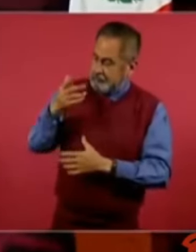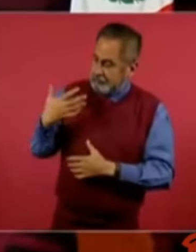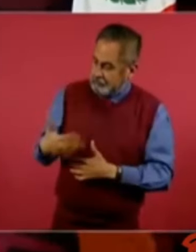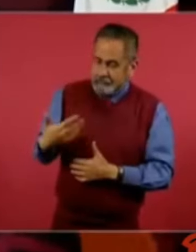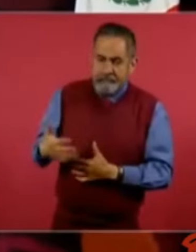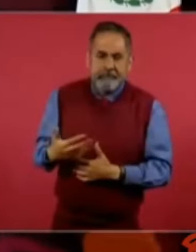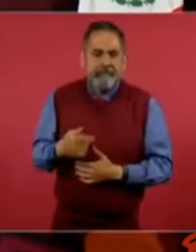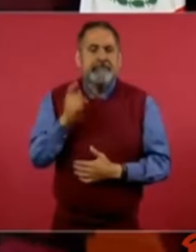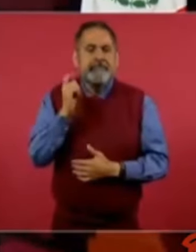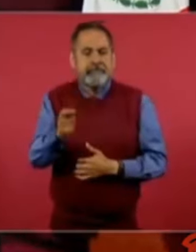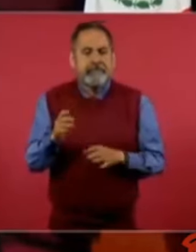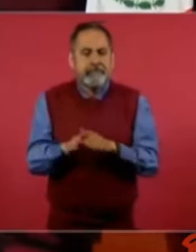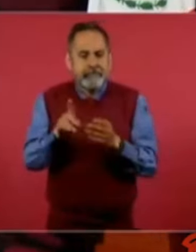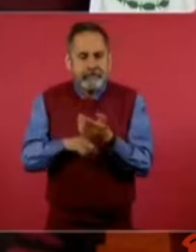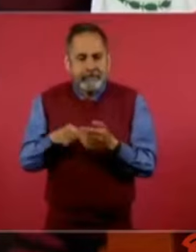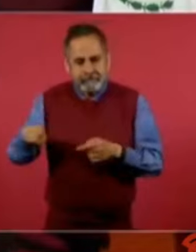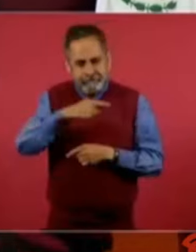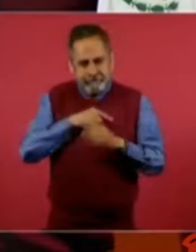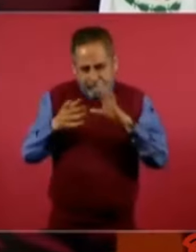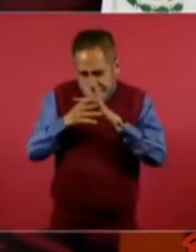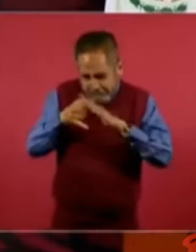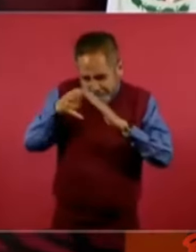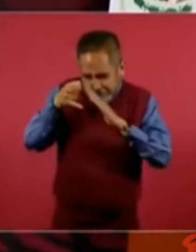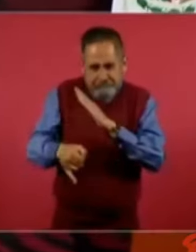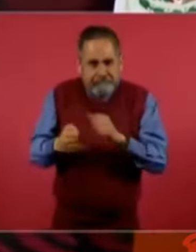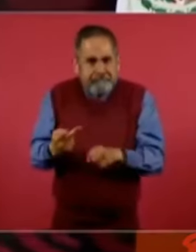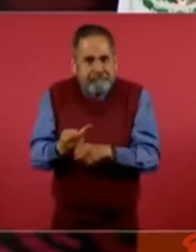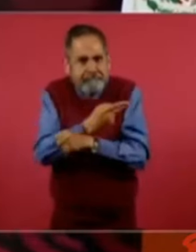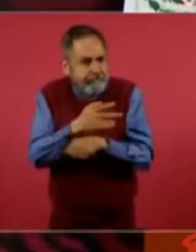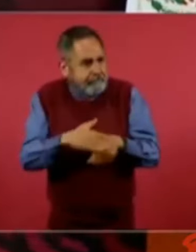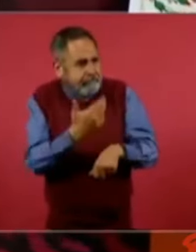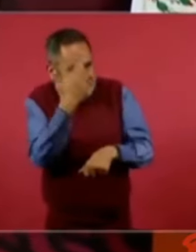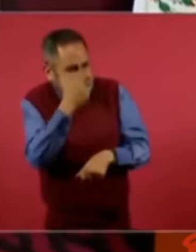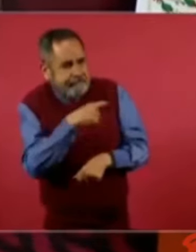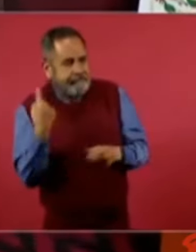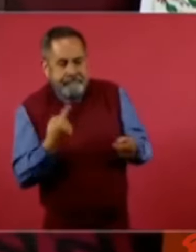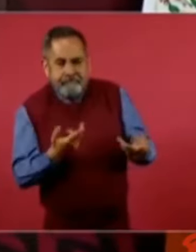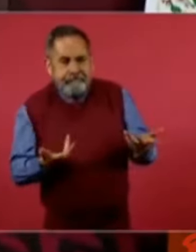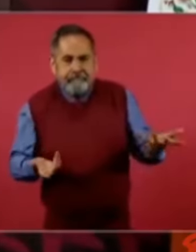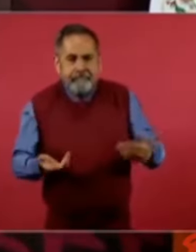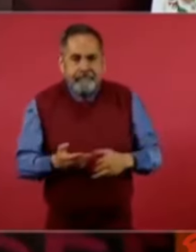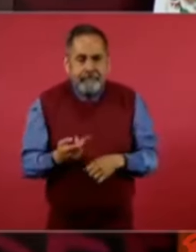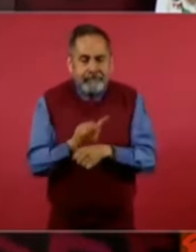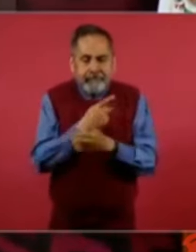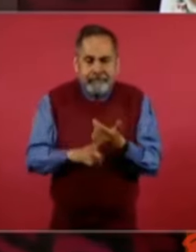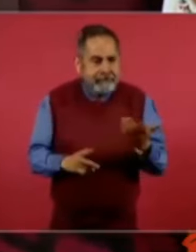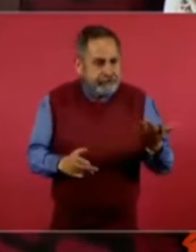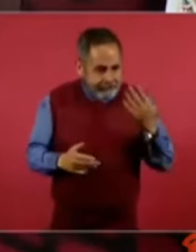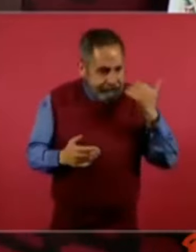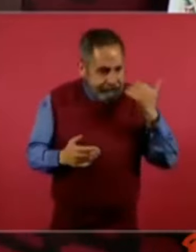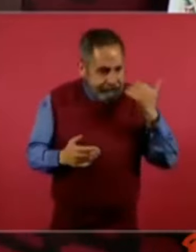pero es para el análisis Qué pasó sea A ver por qué falló